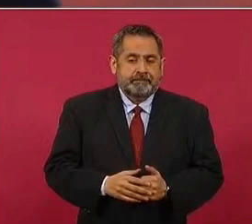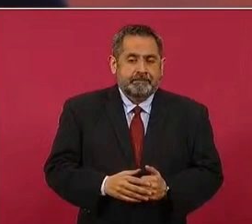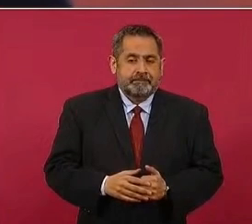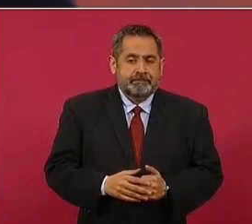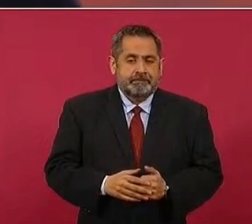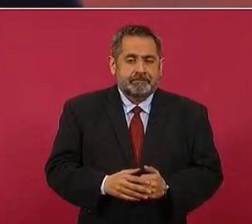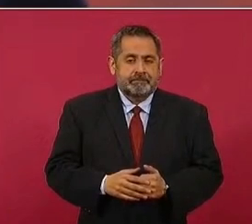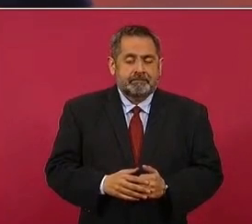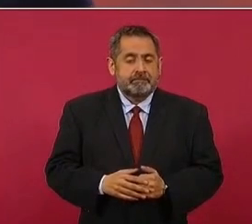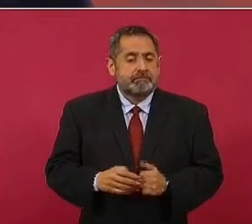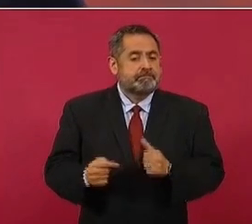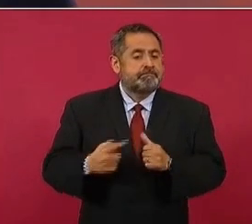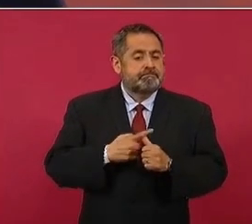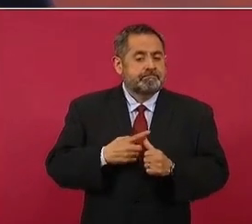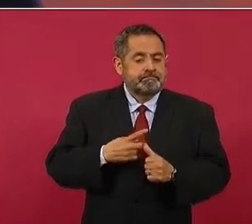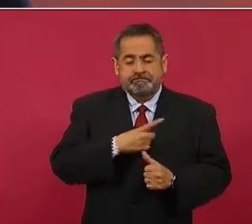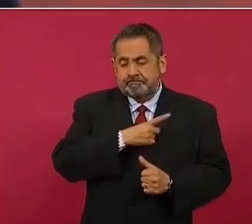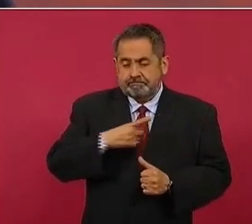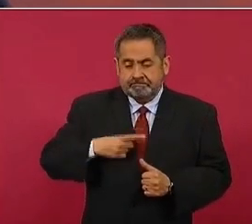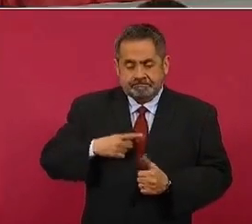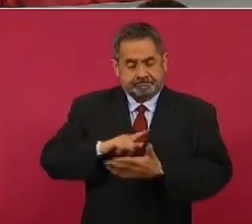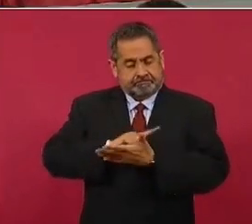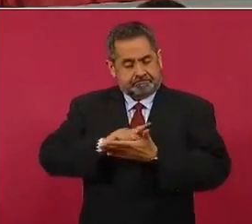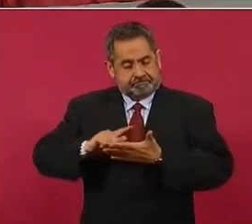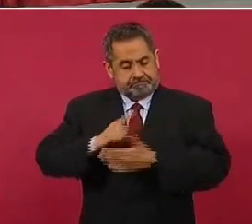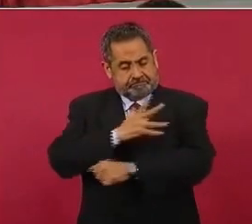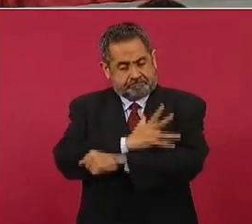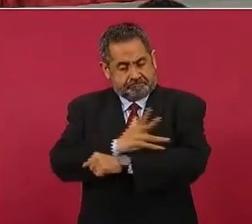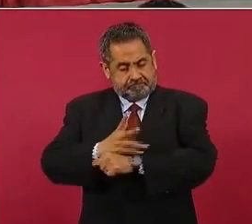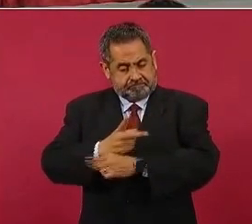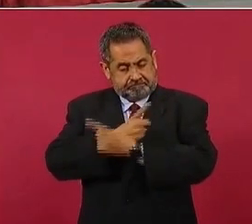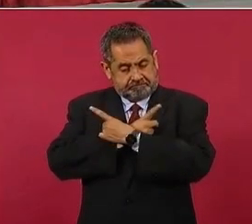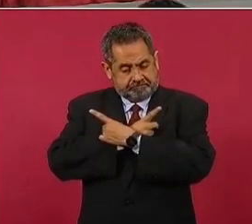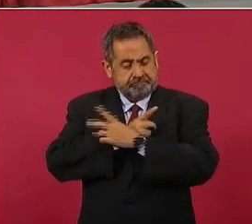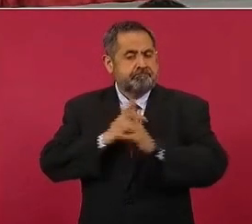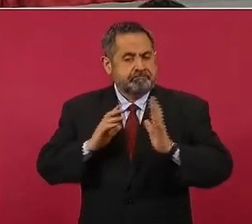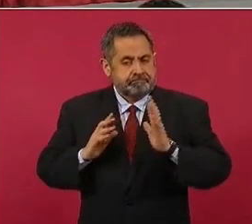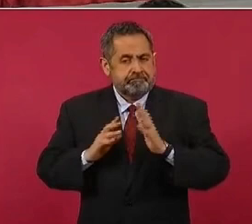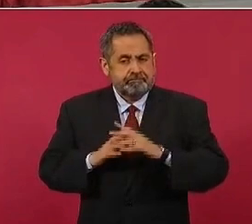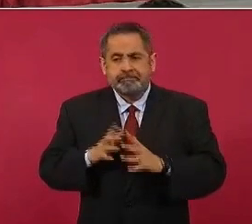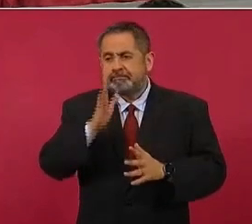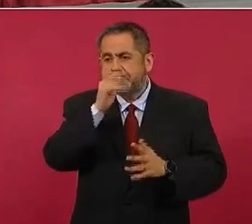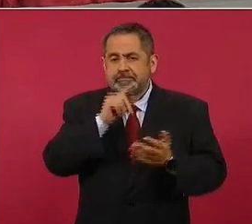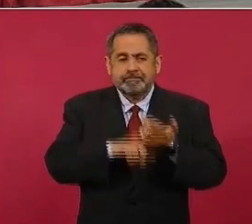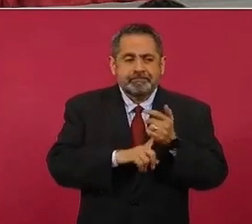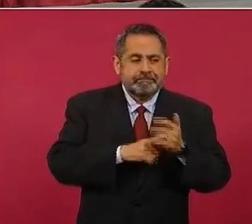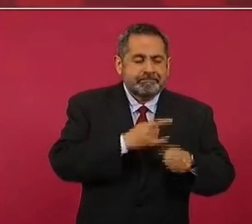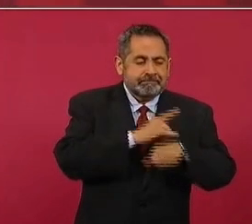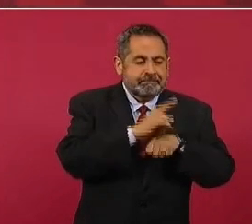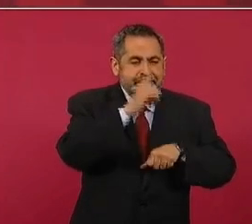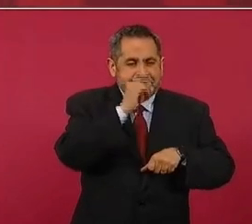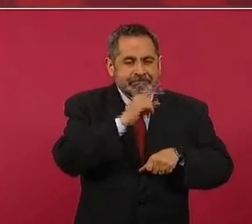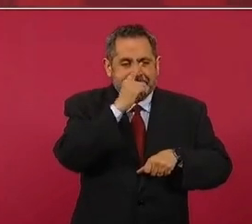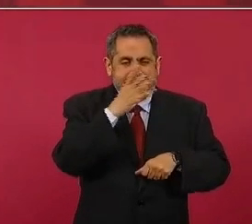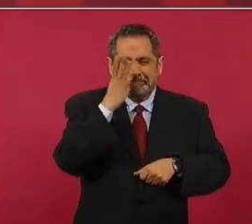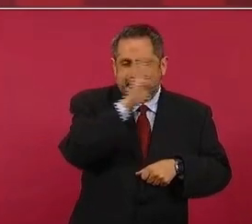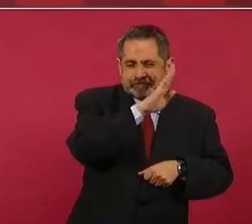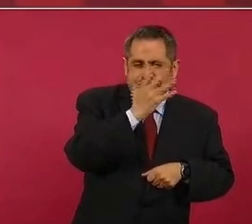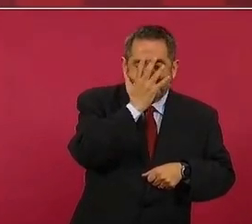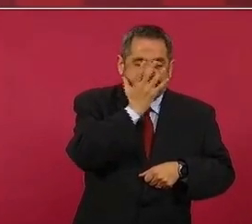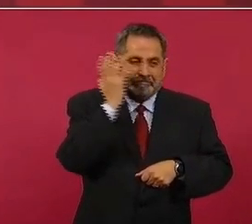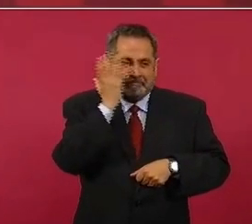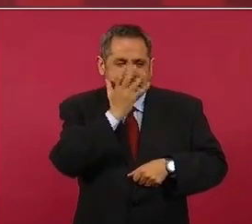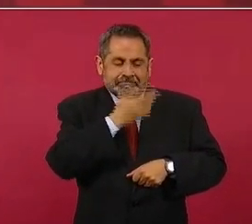sin autoridad moral, no se pueden dejar trozos de dignidad en el camino.